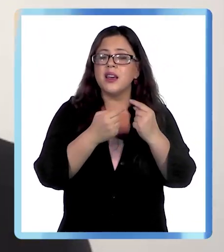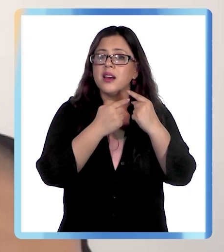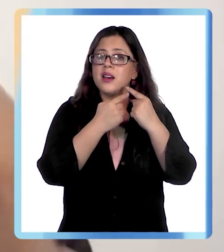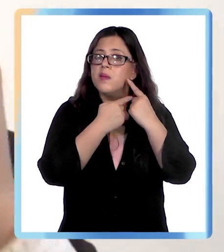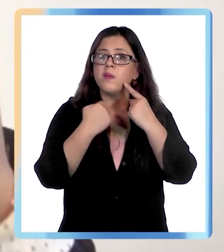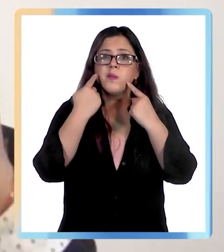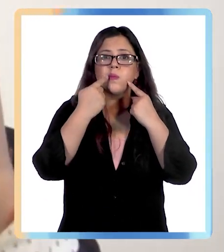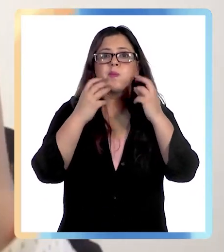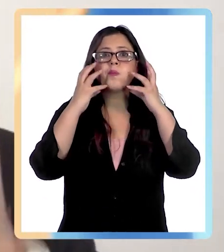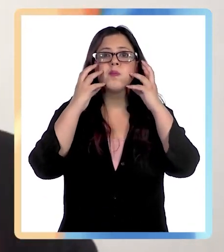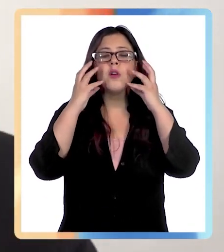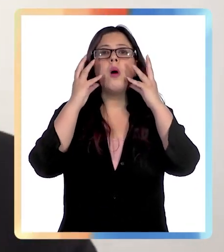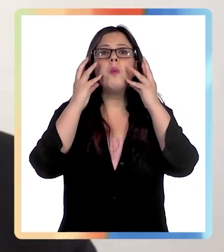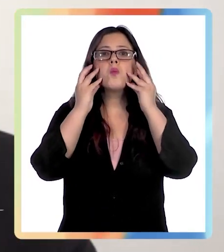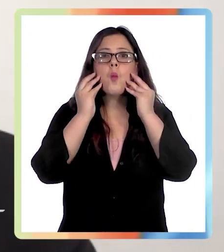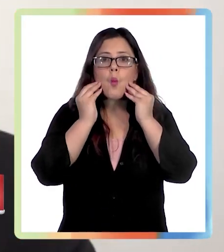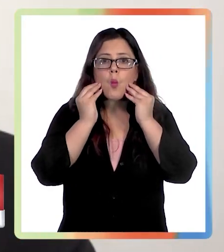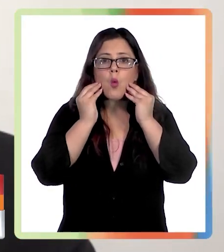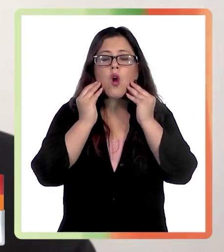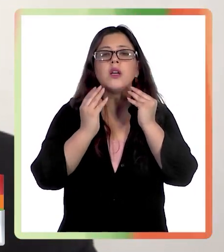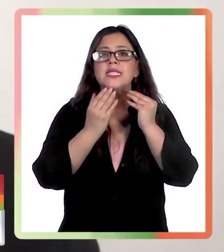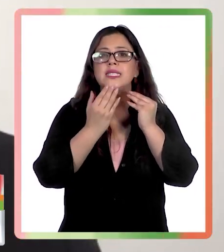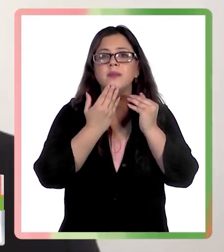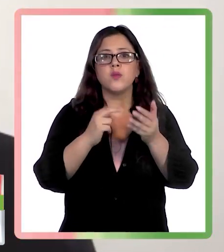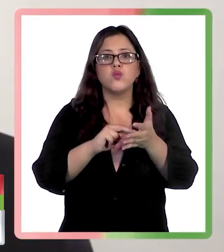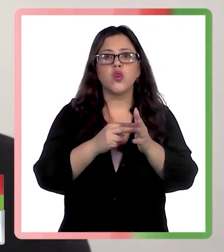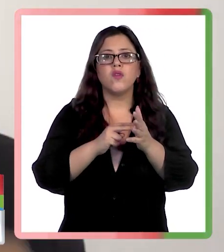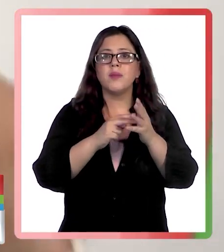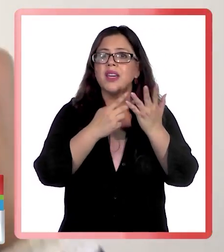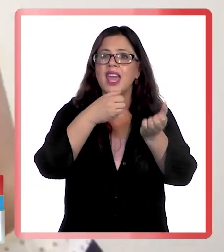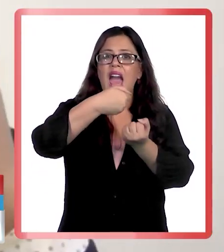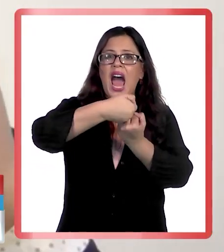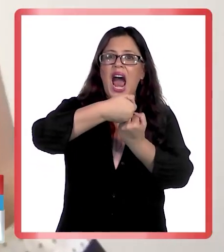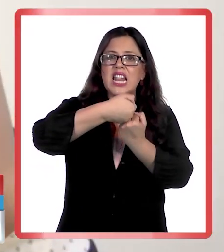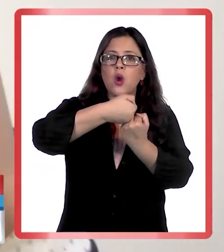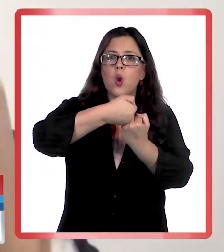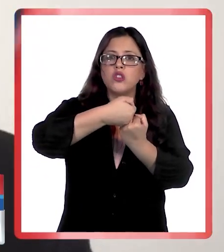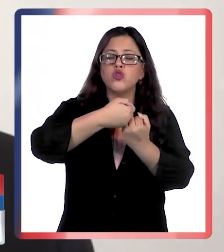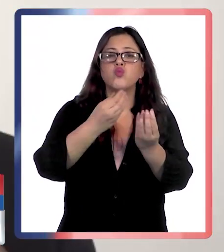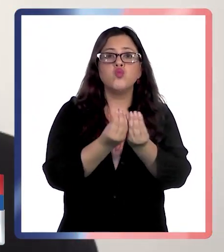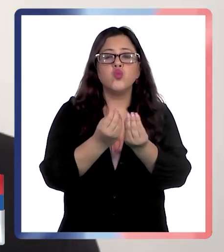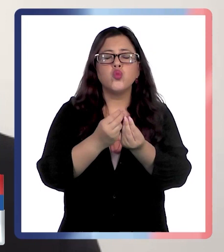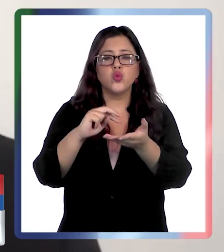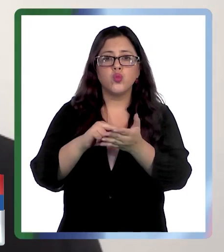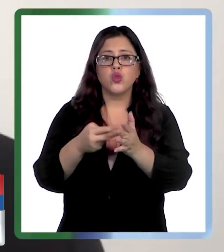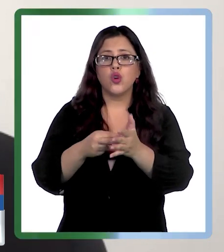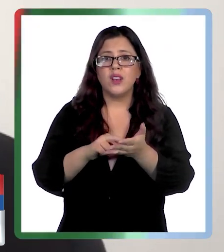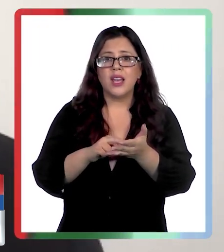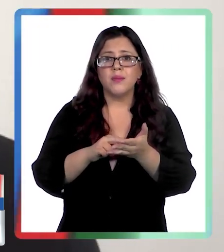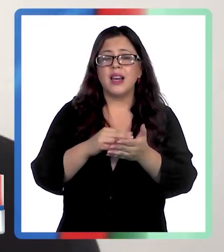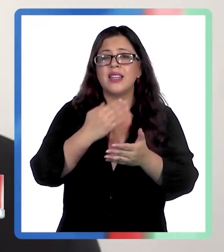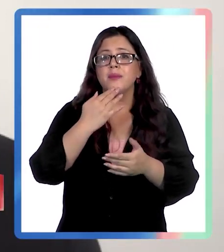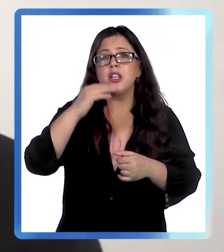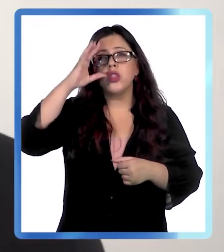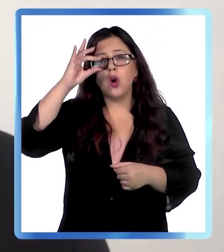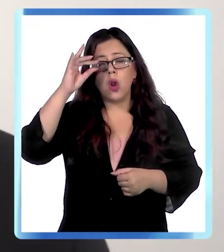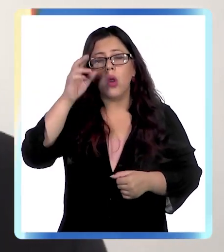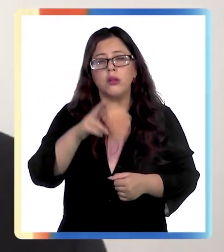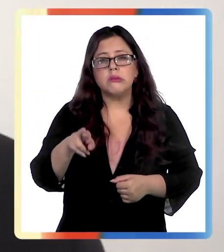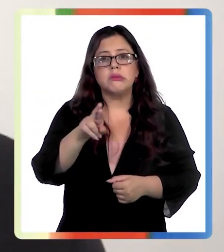causa alteraciones musculares y también alteraciones articulares Tú sabes que muchos de los problemas y